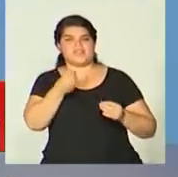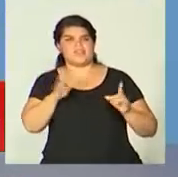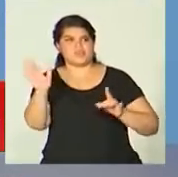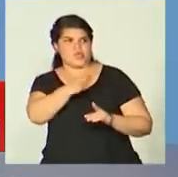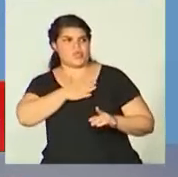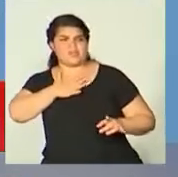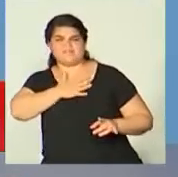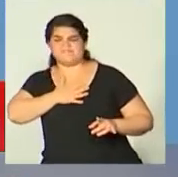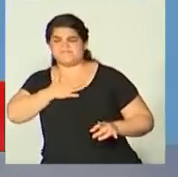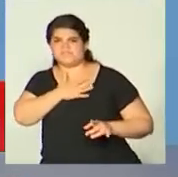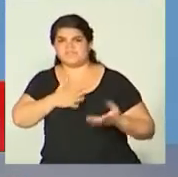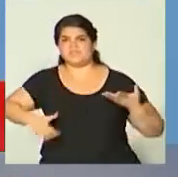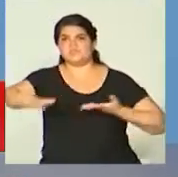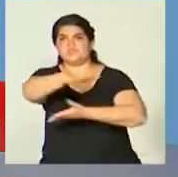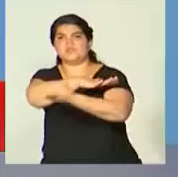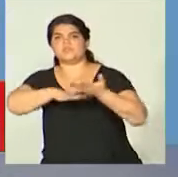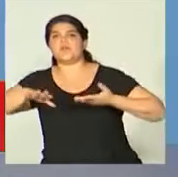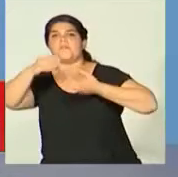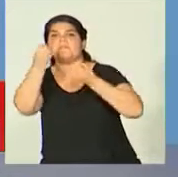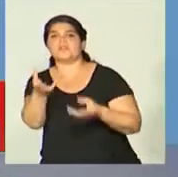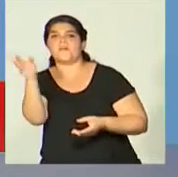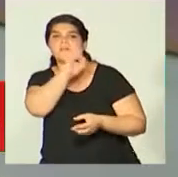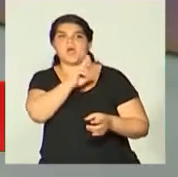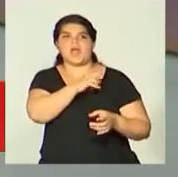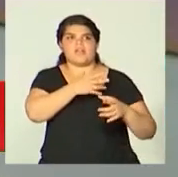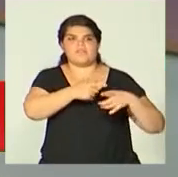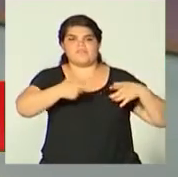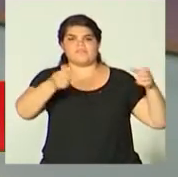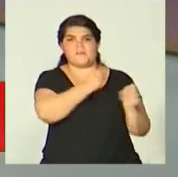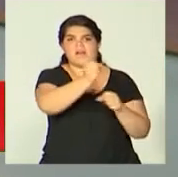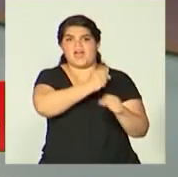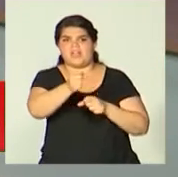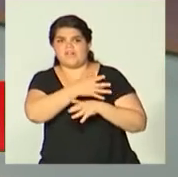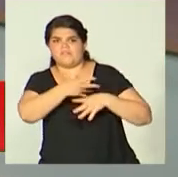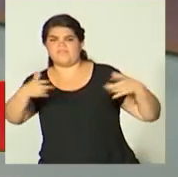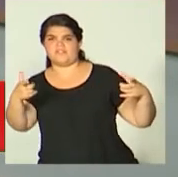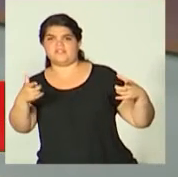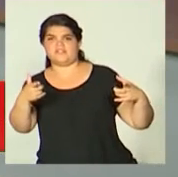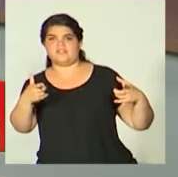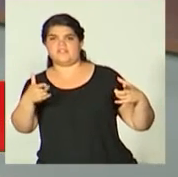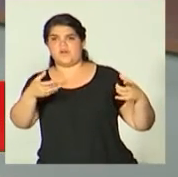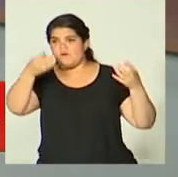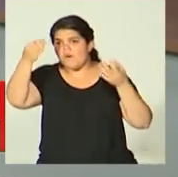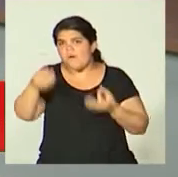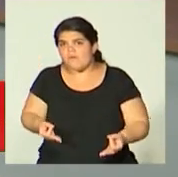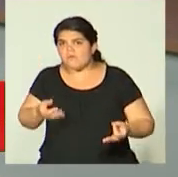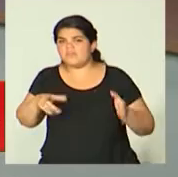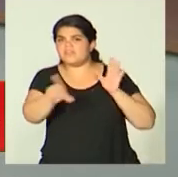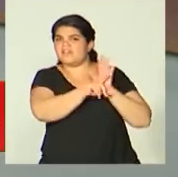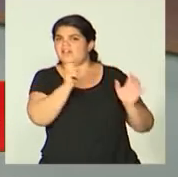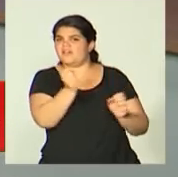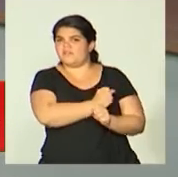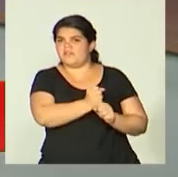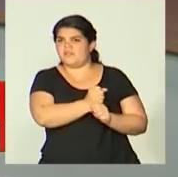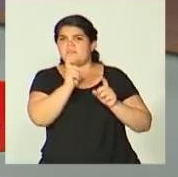muy grande en la sociedad con respecto a la cantidad de femicidios que serían visibilizado mucho tal cual si nos remontamos de nuevo a la